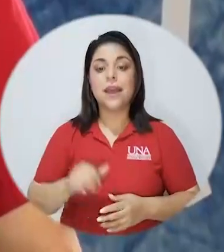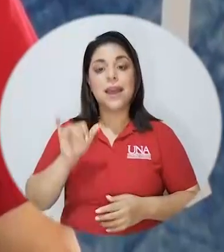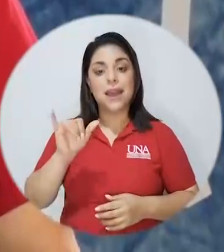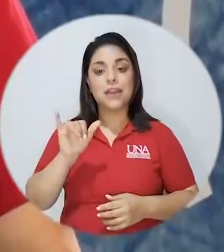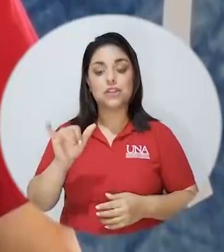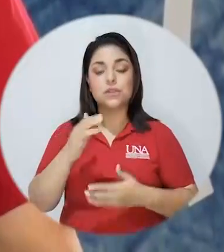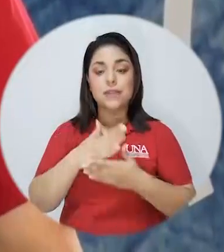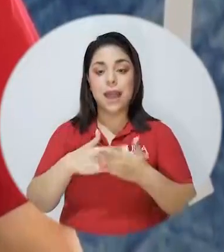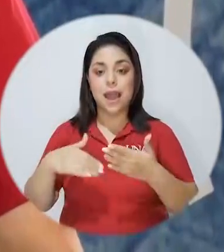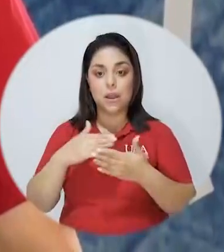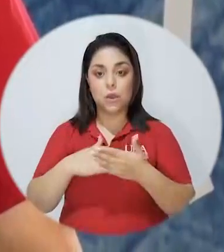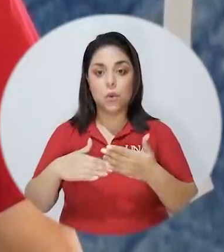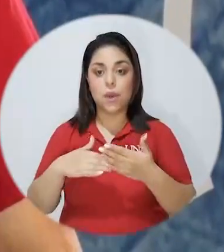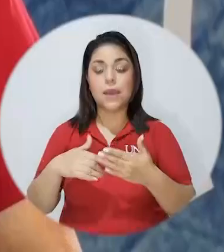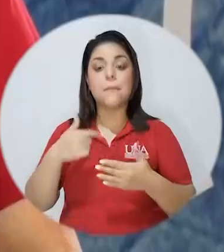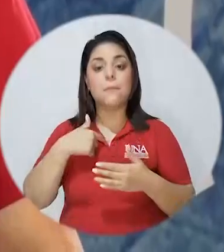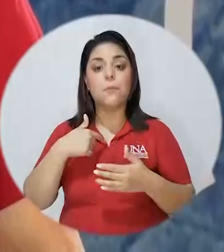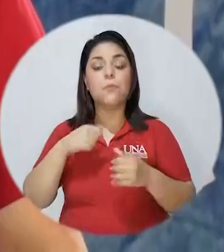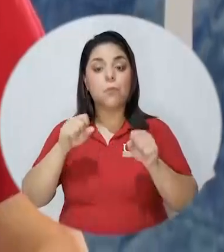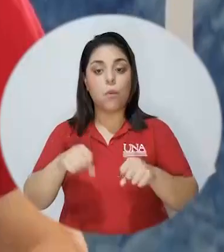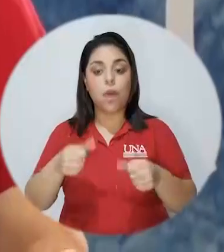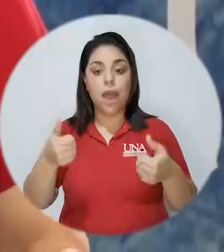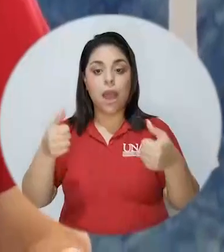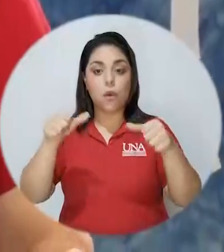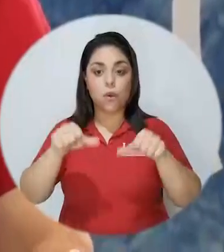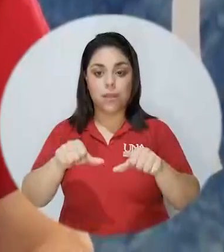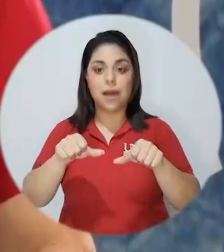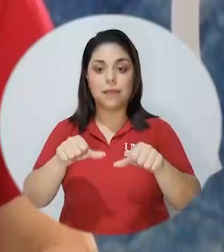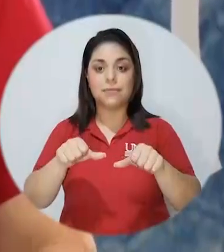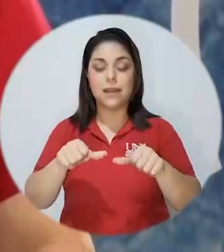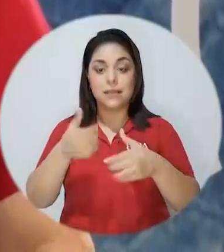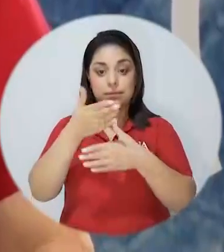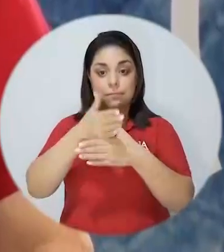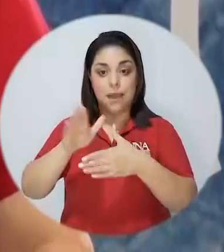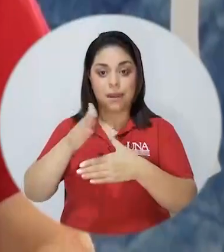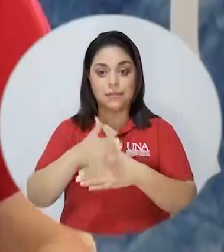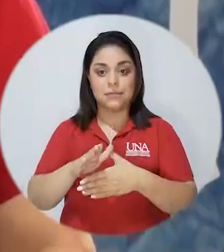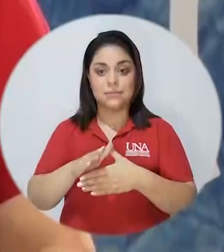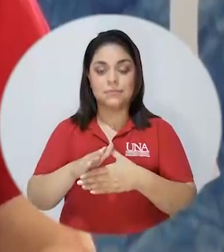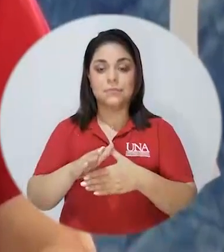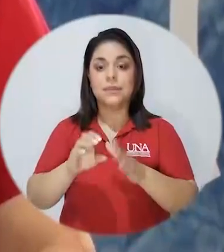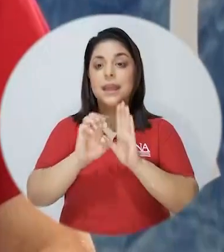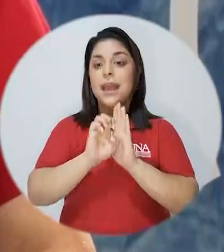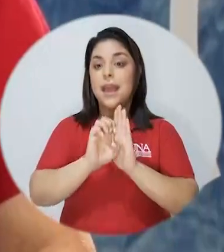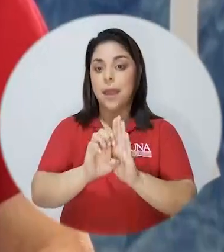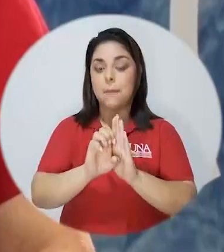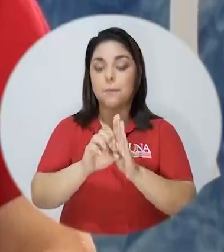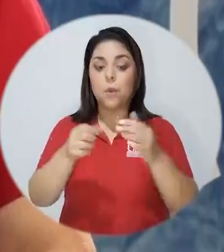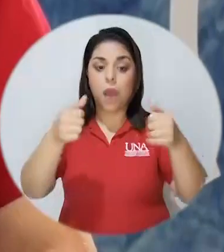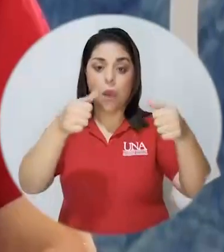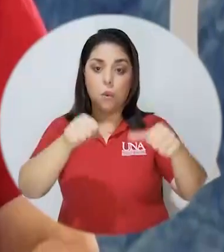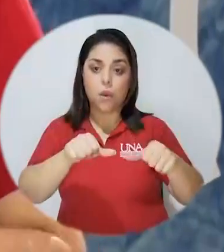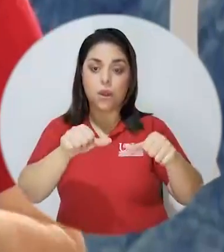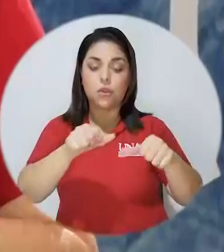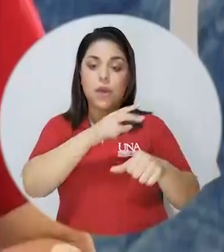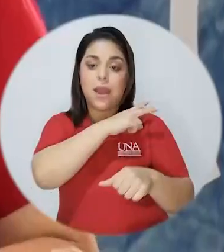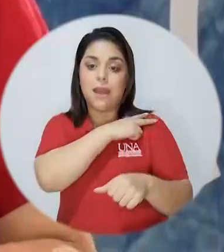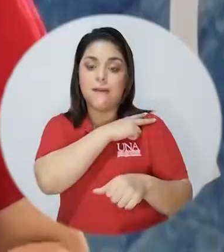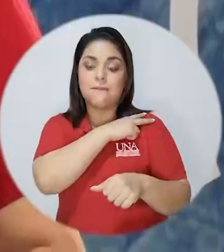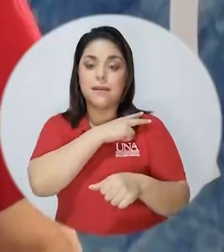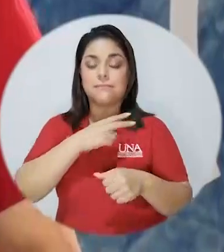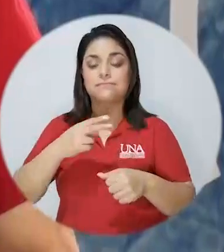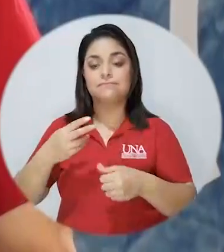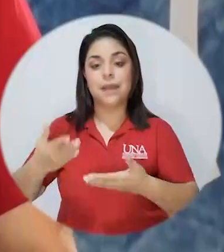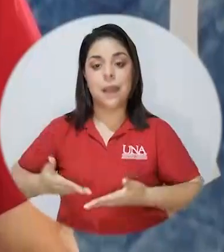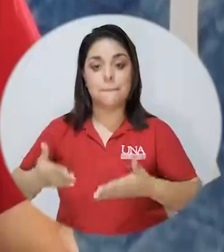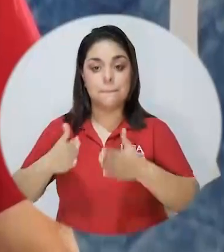con lo que se acuerda entre las partes. La ley, por ejemplo, es muy clara de eso, ¿verdad? tiene que haber un acuerdo entre las partes, pero sí es claro que